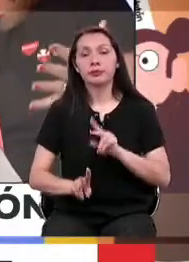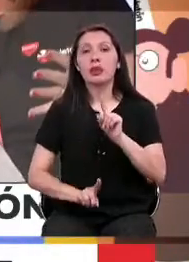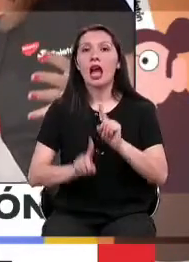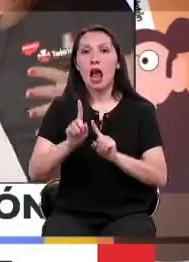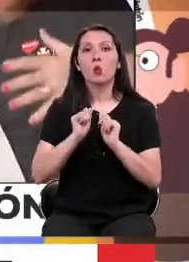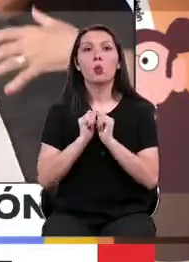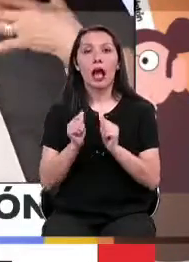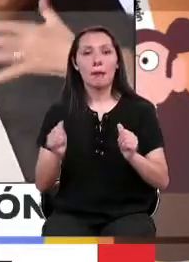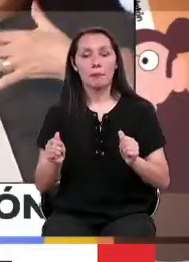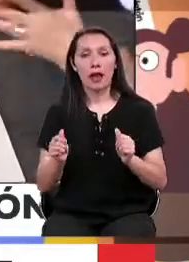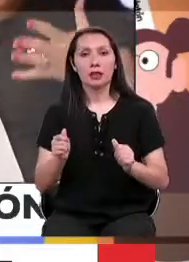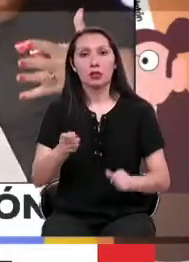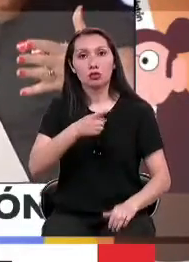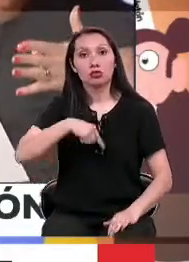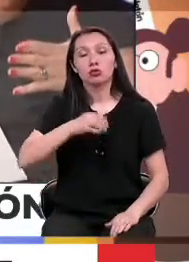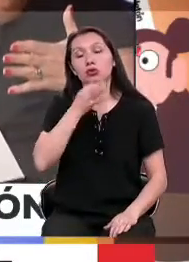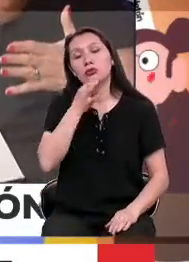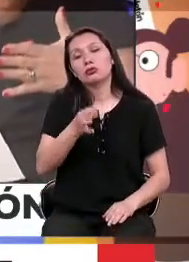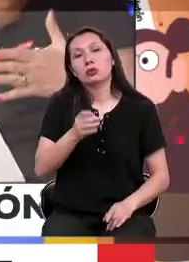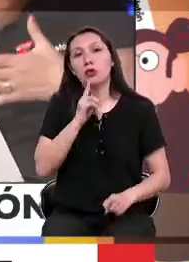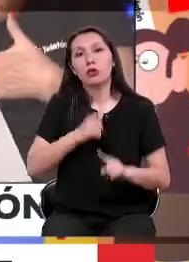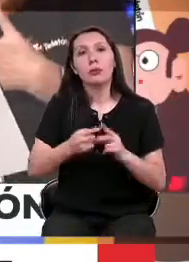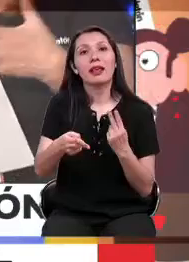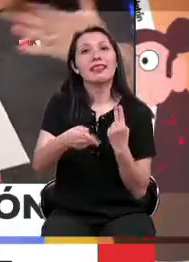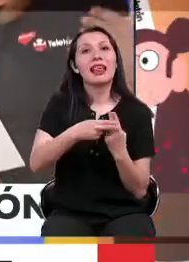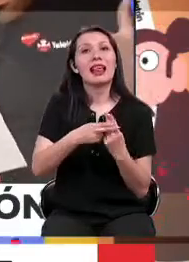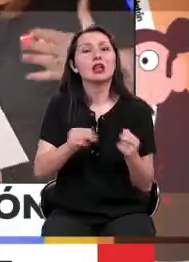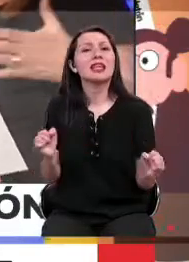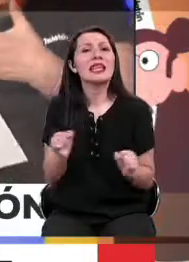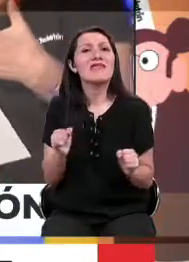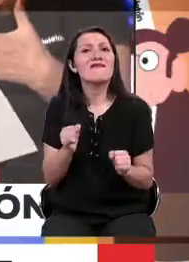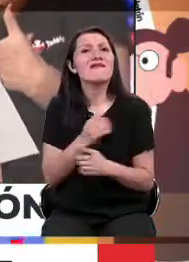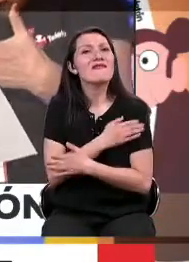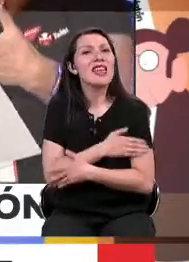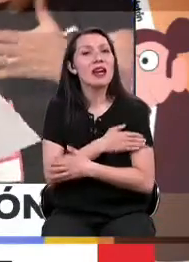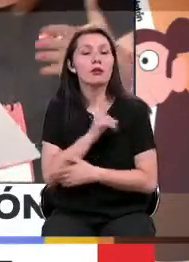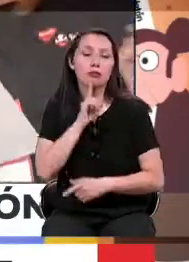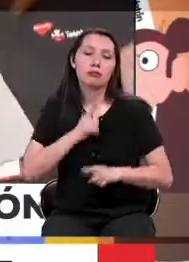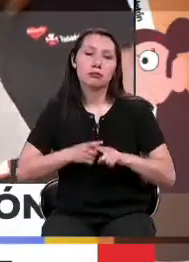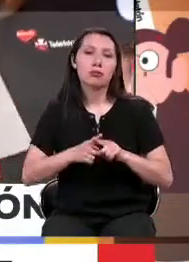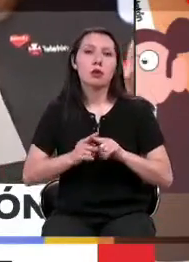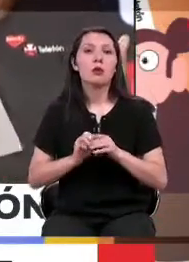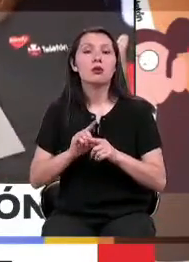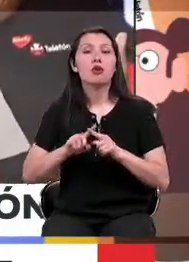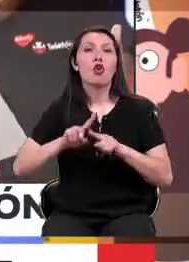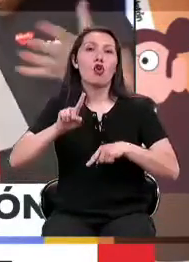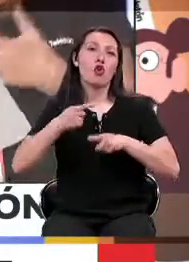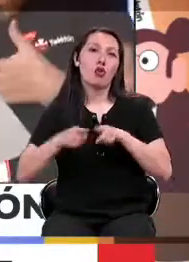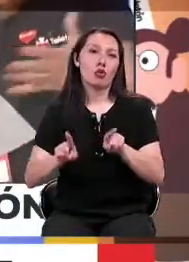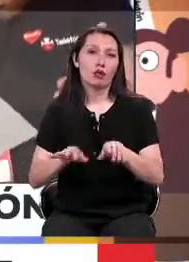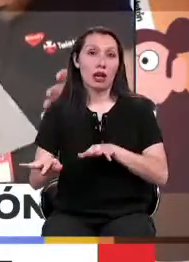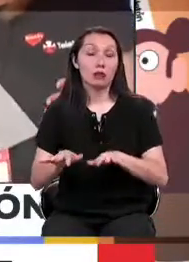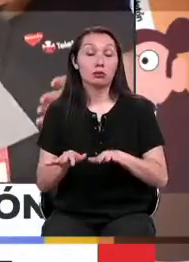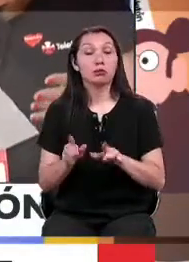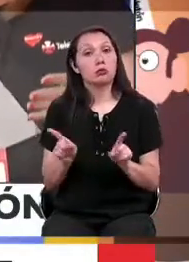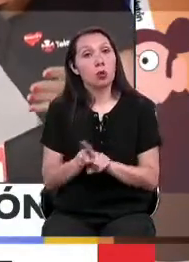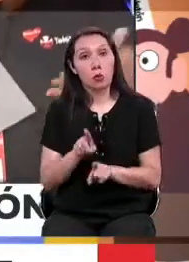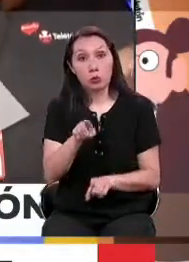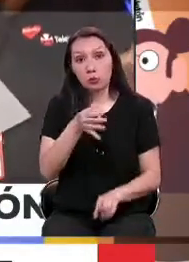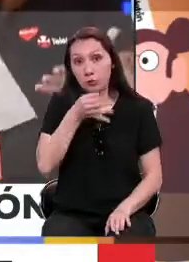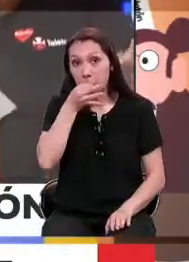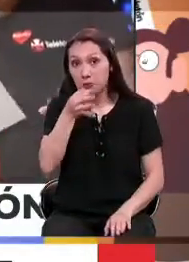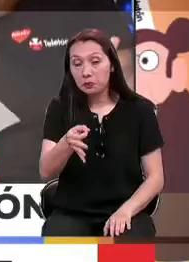alguna campaña. Nosotros le denominamos Teletón de Invierno, pero efectivamente estamos pensando en hacer otra cosa. Y tal como tú